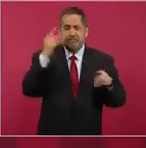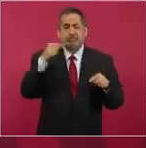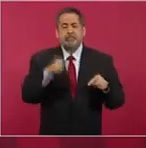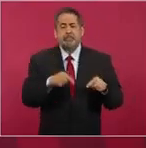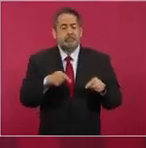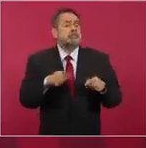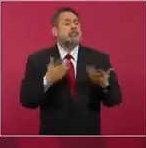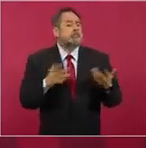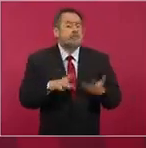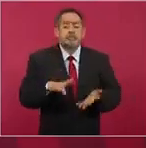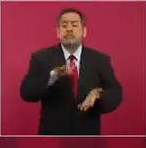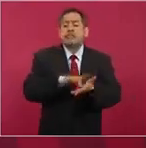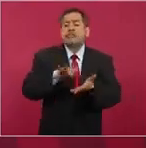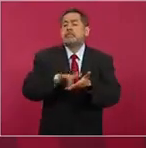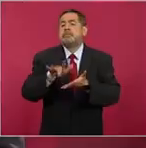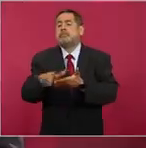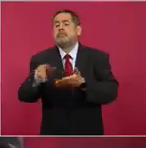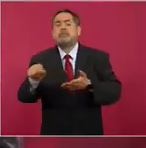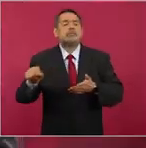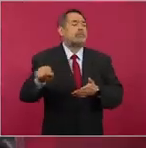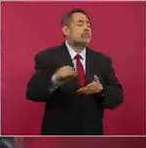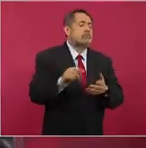a 450,000